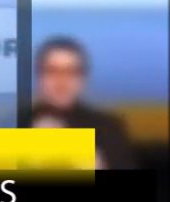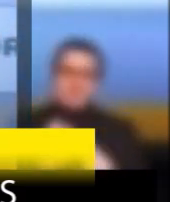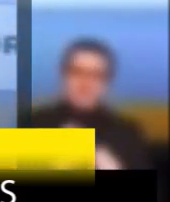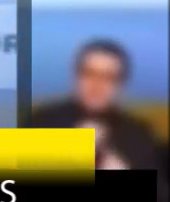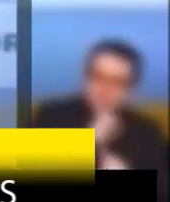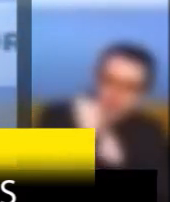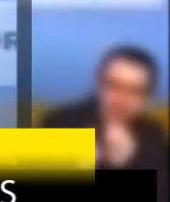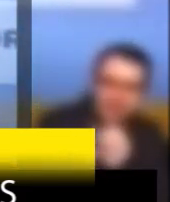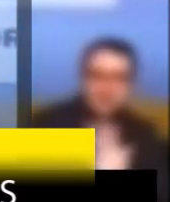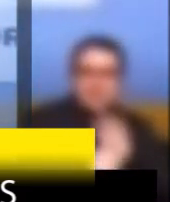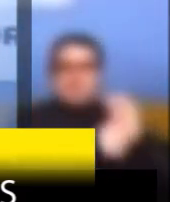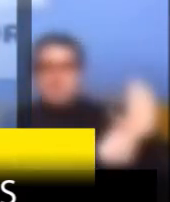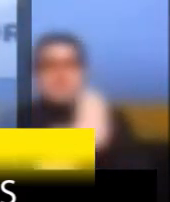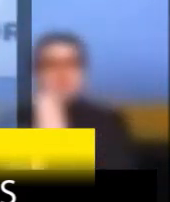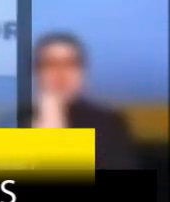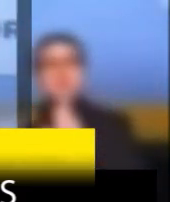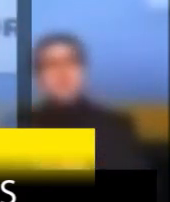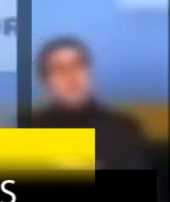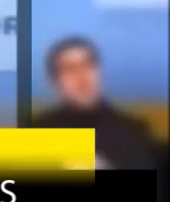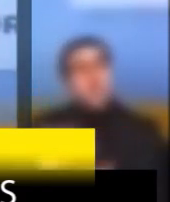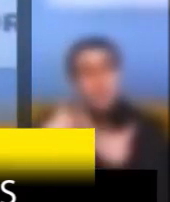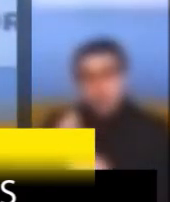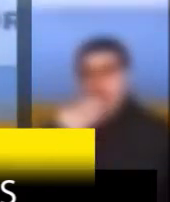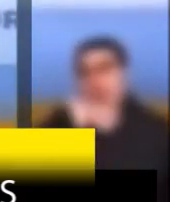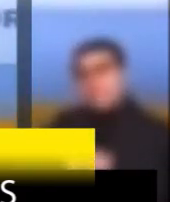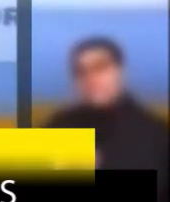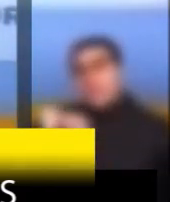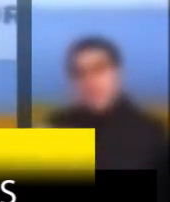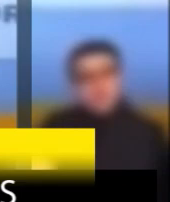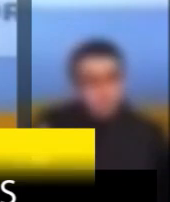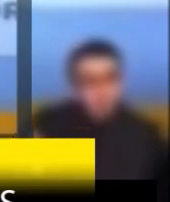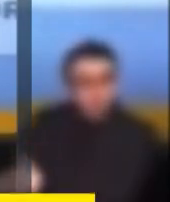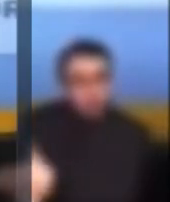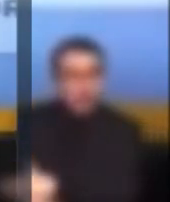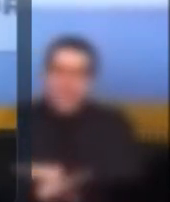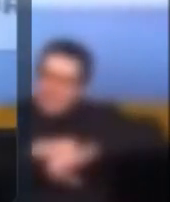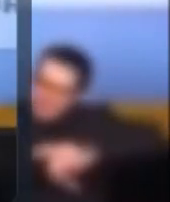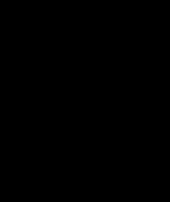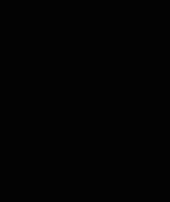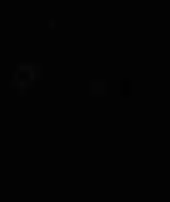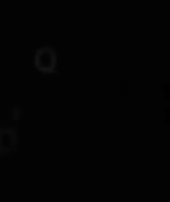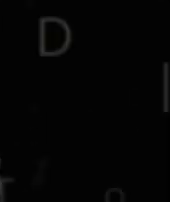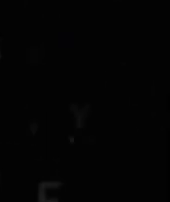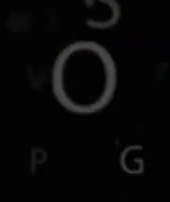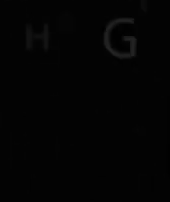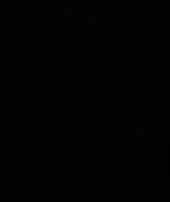razón. Se está equivocando tanto que está acabando con el país. Bueno. Y...